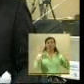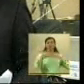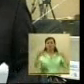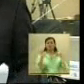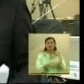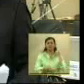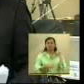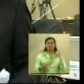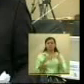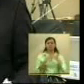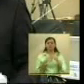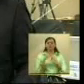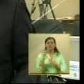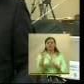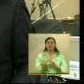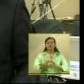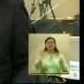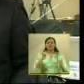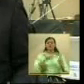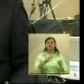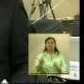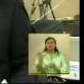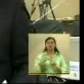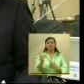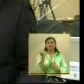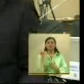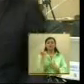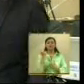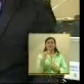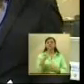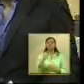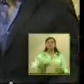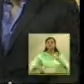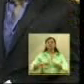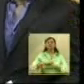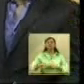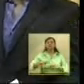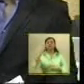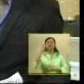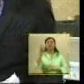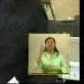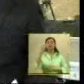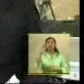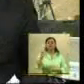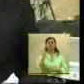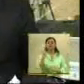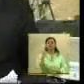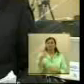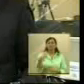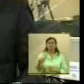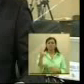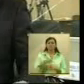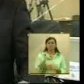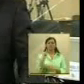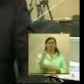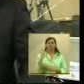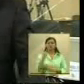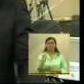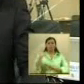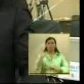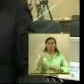y represalias de ninguna naturaleza contra los soldados que se rebelaron en la base aérea de Taura. Pero a los pocos días no cumple con su palabra y